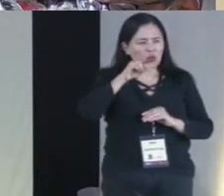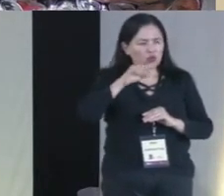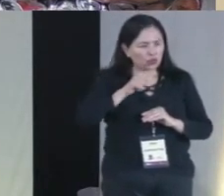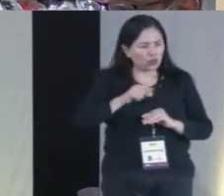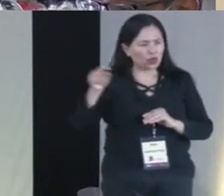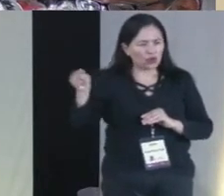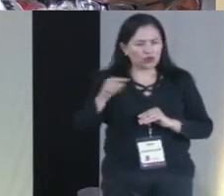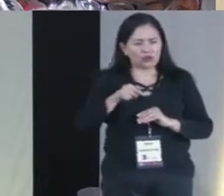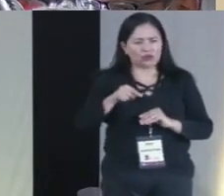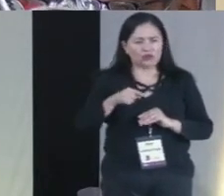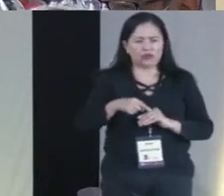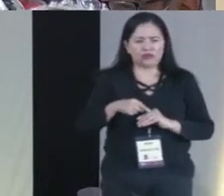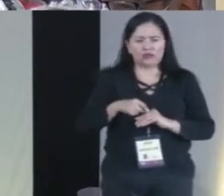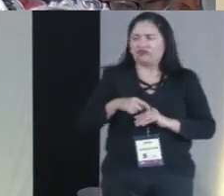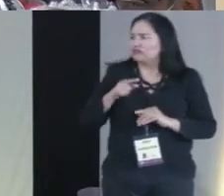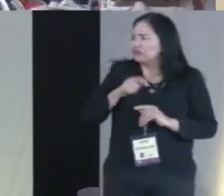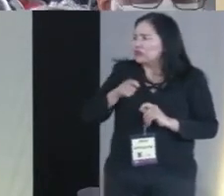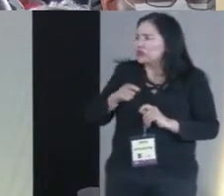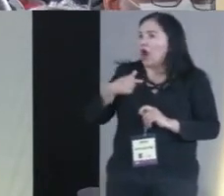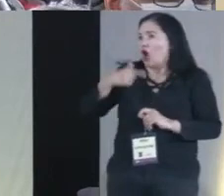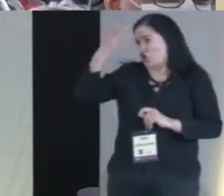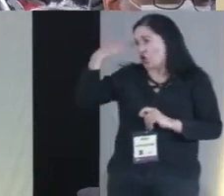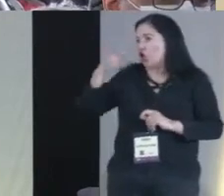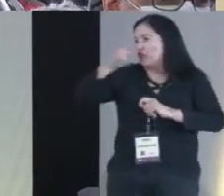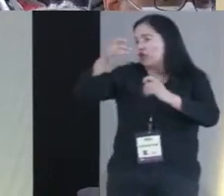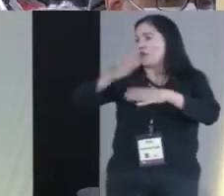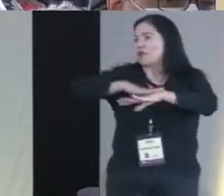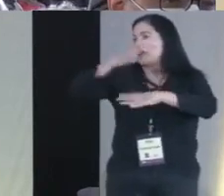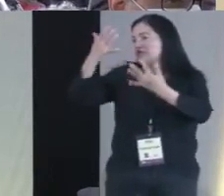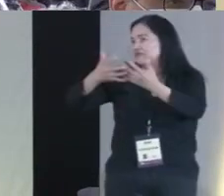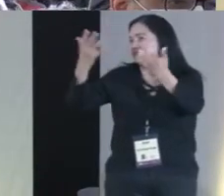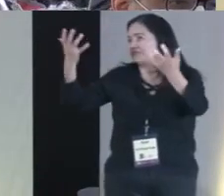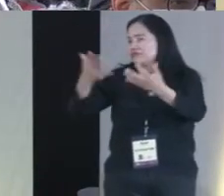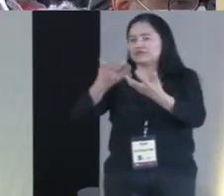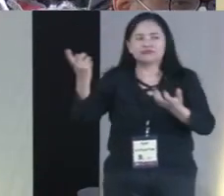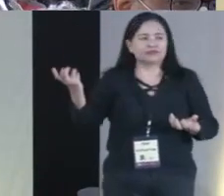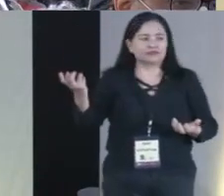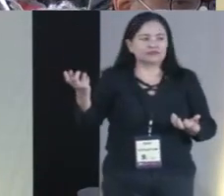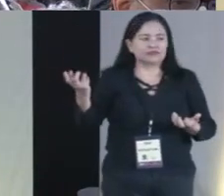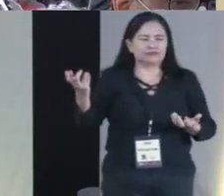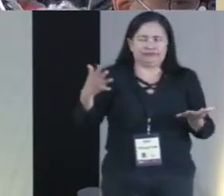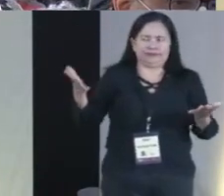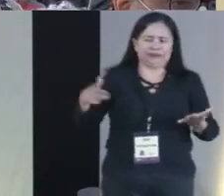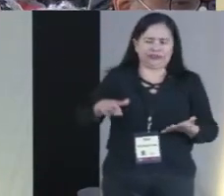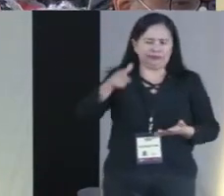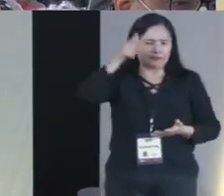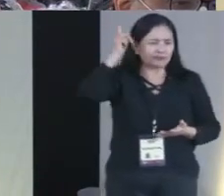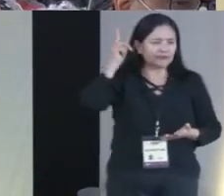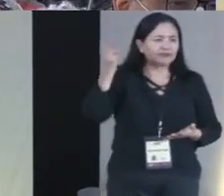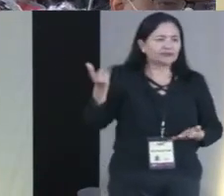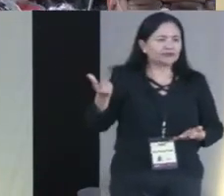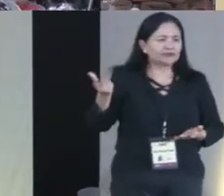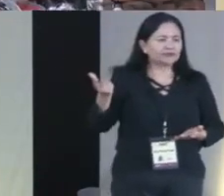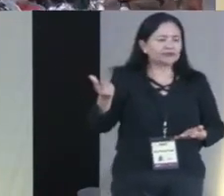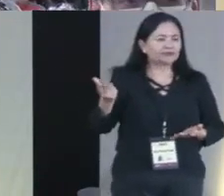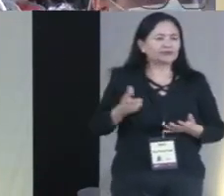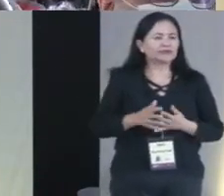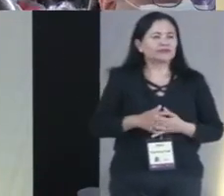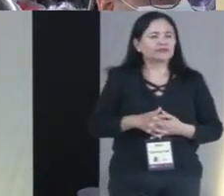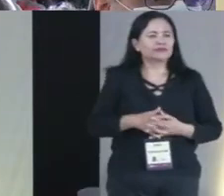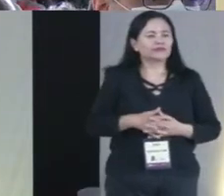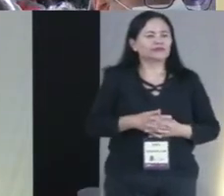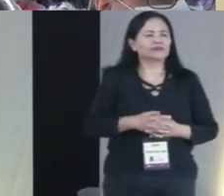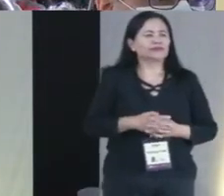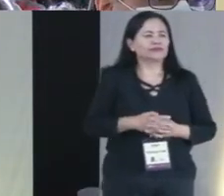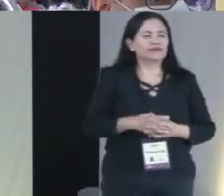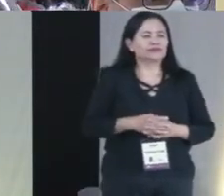más tierras y más poder que todo. Total que lo tiró de loco. Entonces, el señor sí tenía un